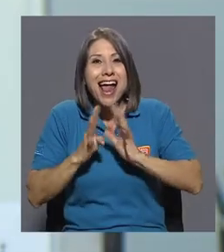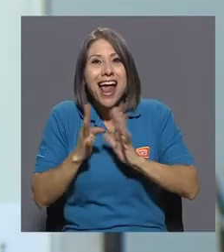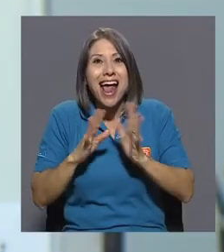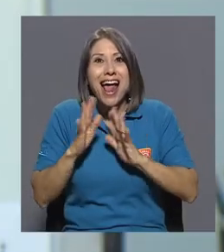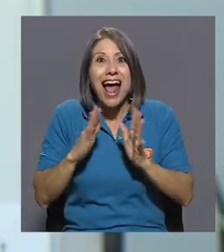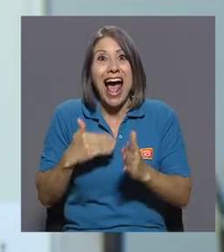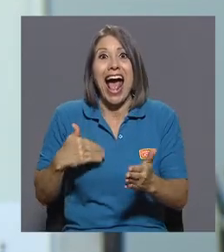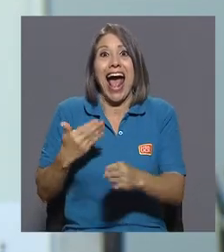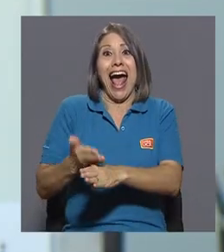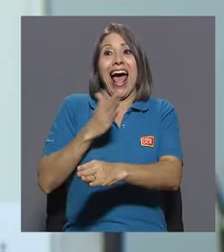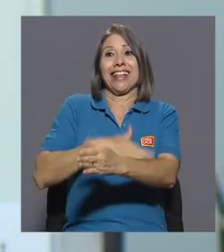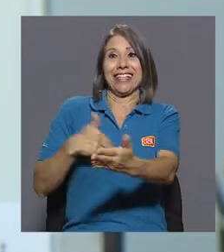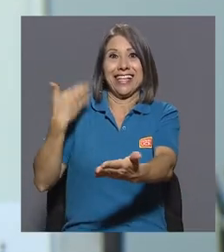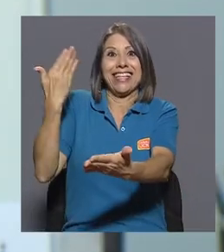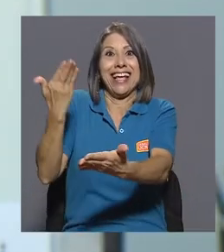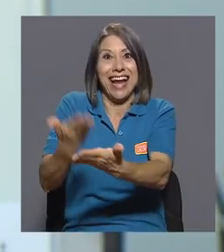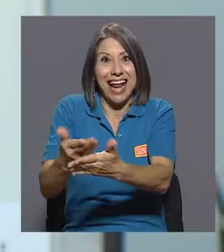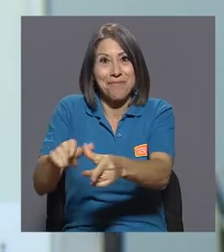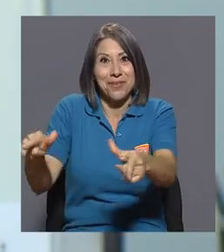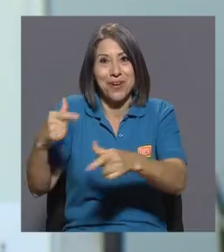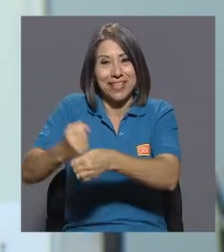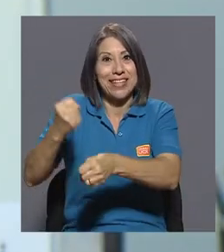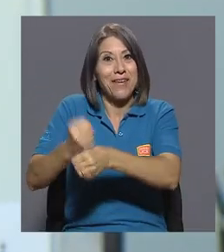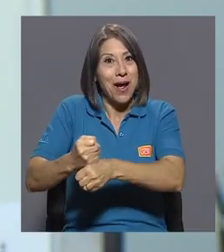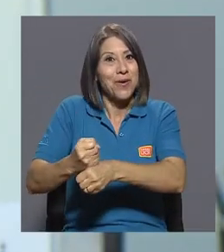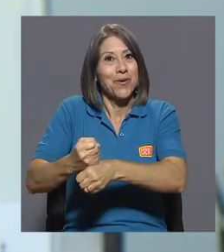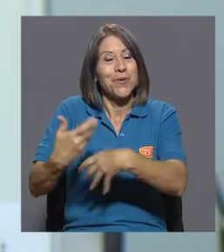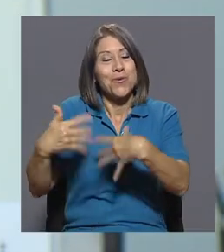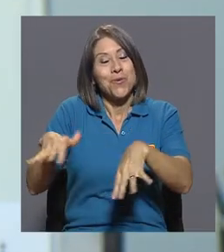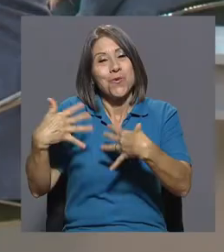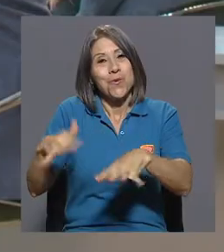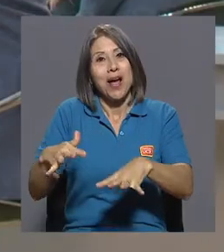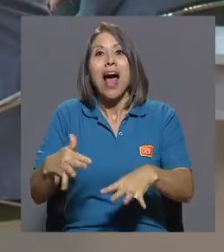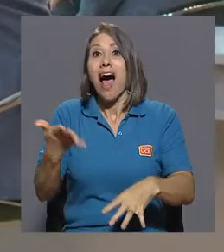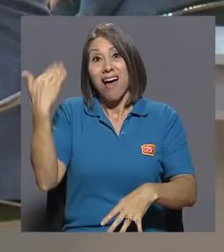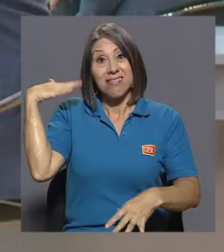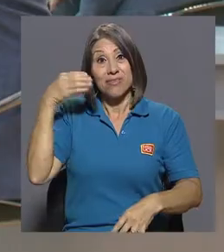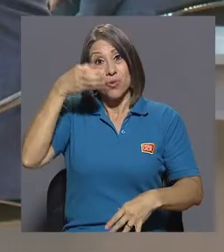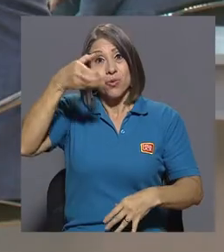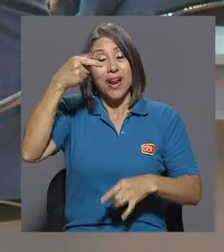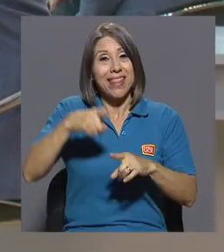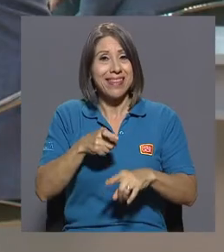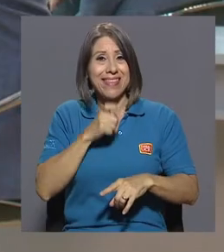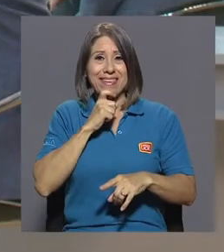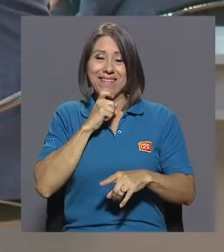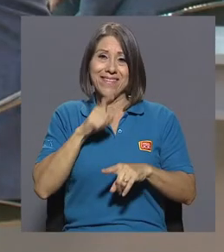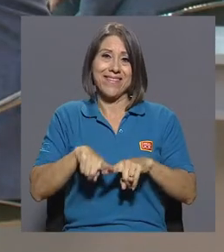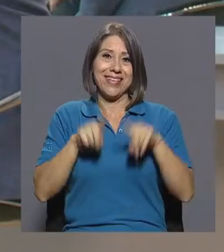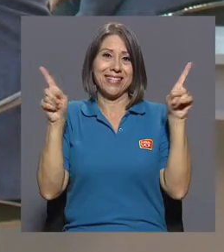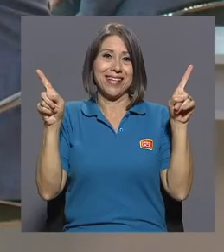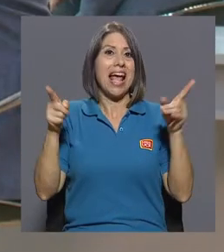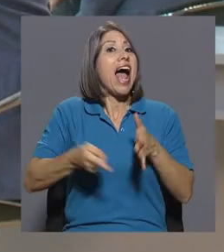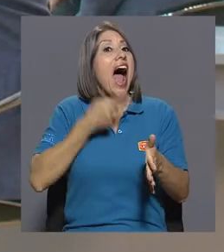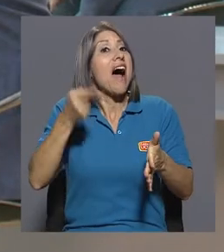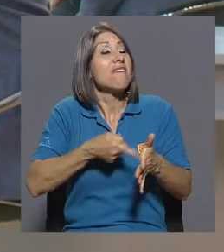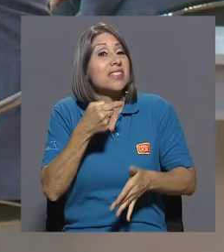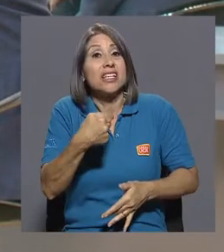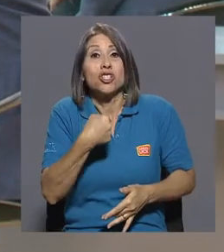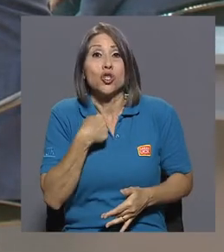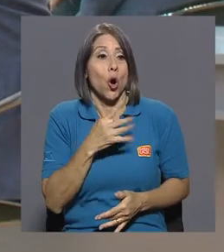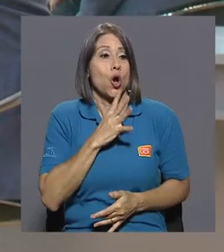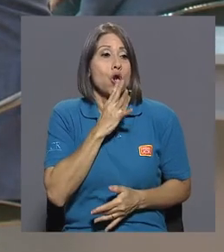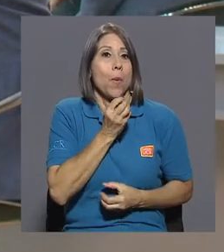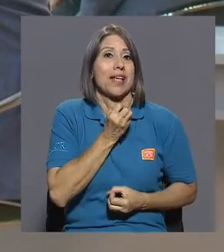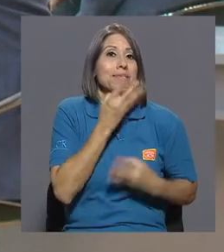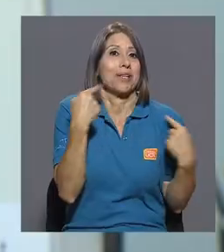sí, culturalmente también era muy difícil. Y como a veces no me expreso como quisiera en español, como me expreso en inglés, entonces a veces me